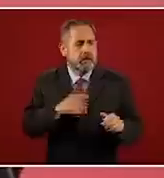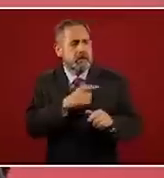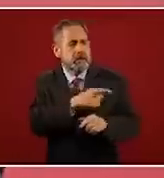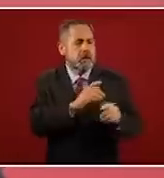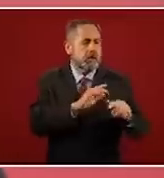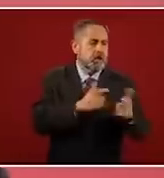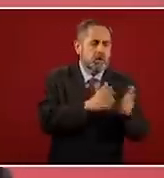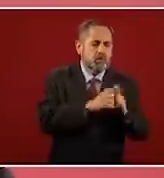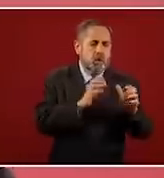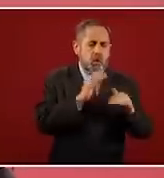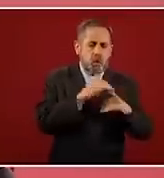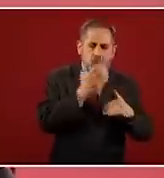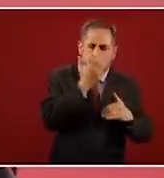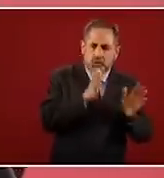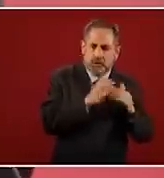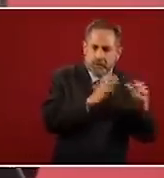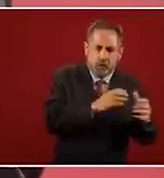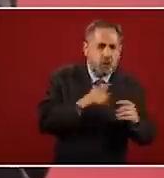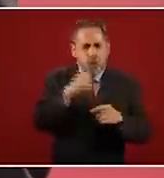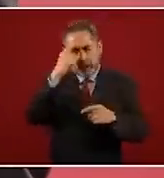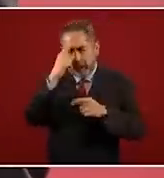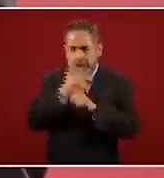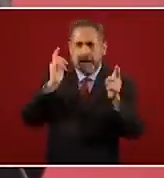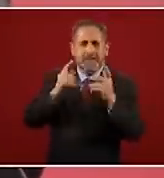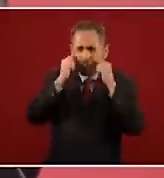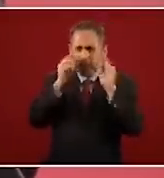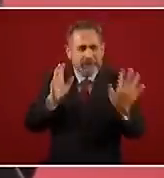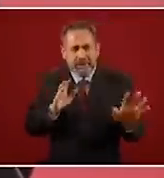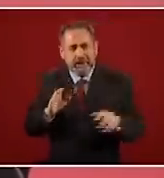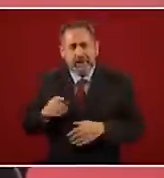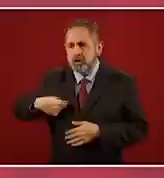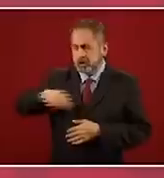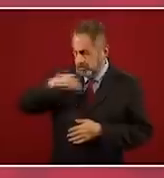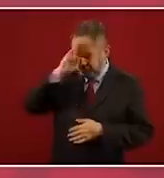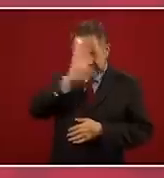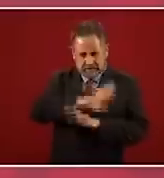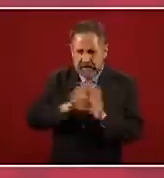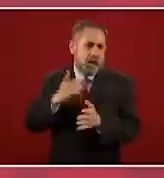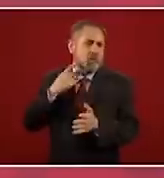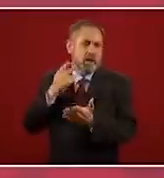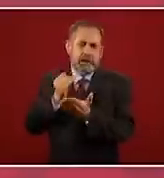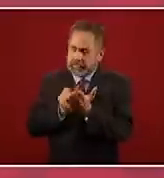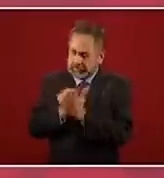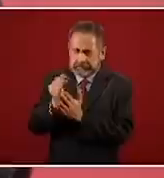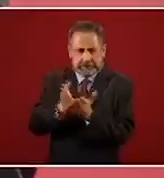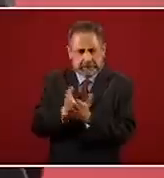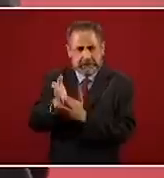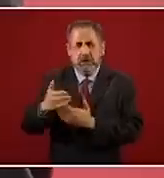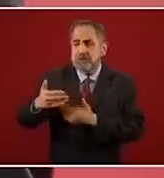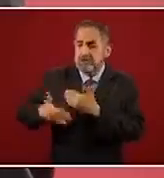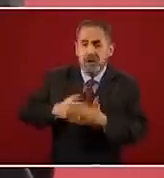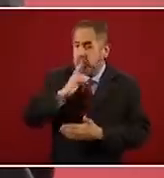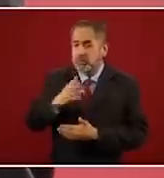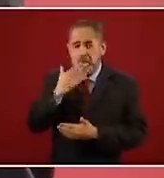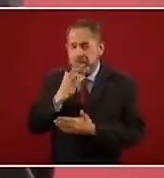liberales o conservadores. Nosotros tenemos una política definida que nos ha dado resultado.